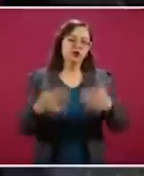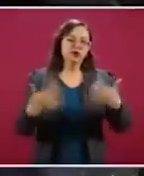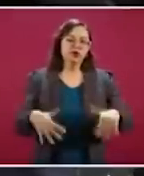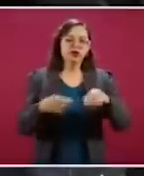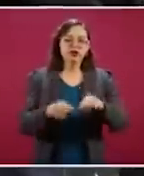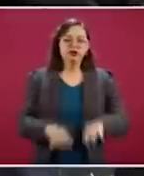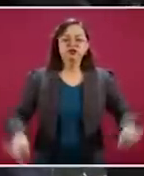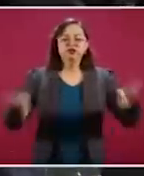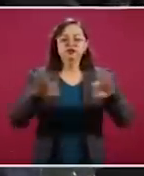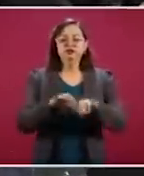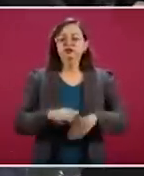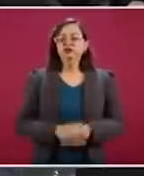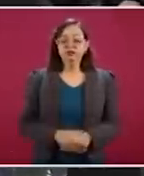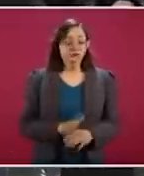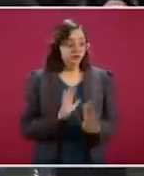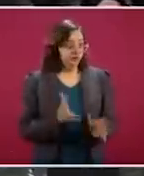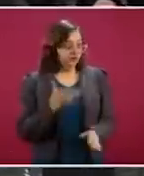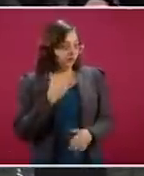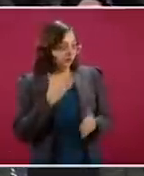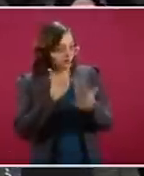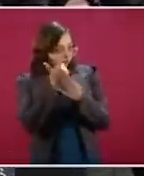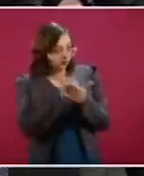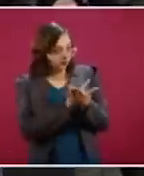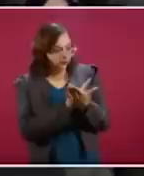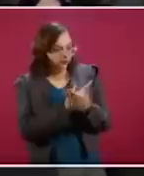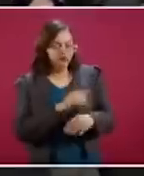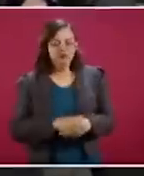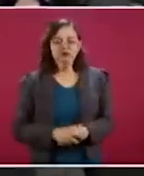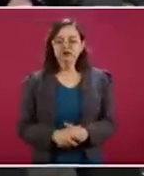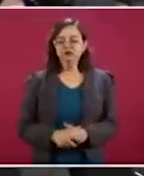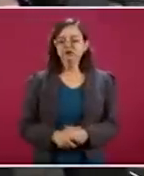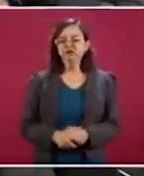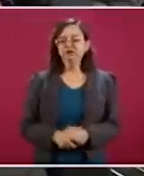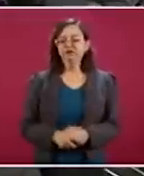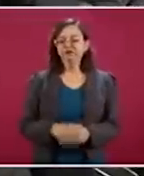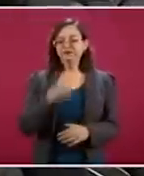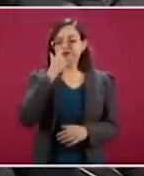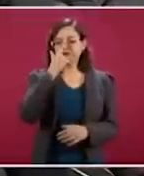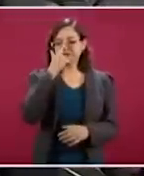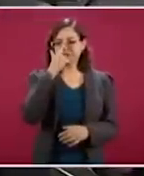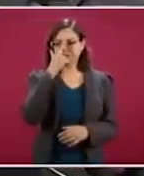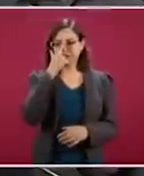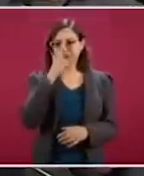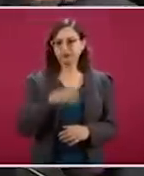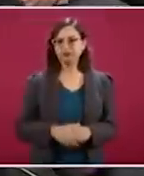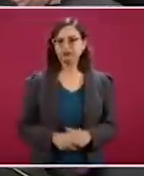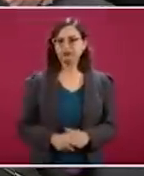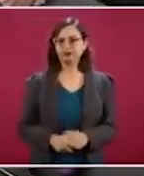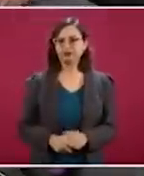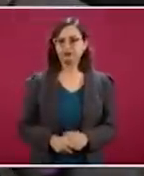bastante. A ver si pudo Carlos conseguir la lista.